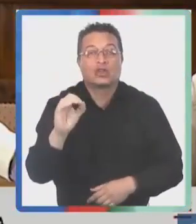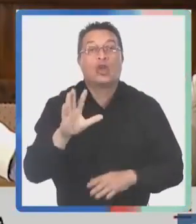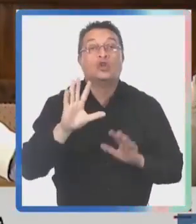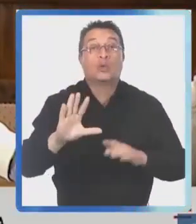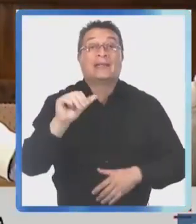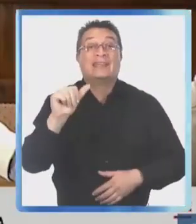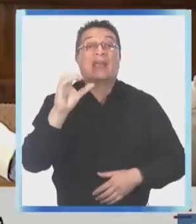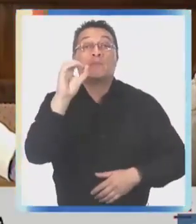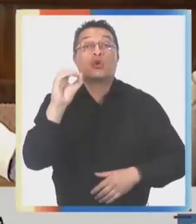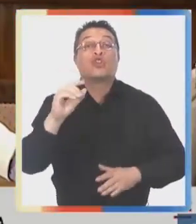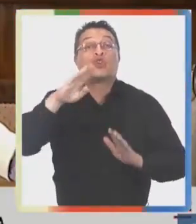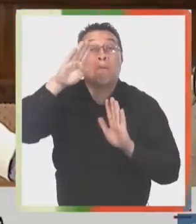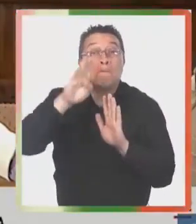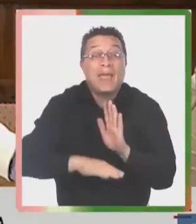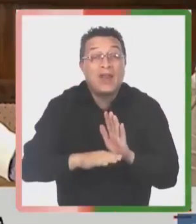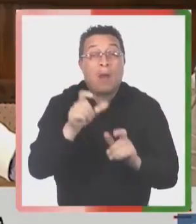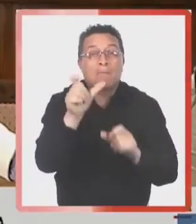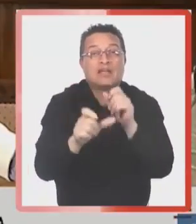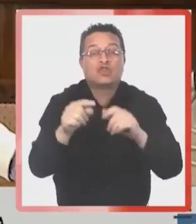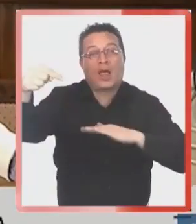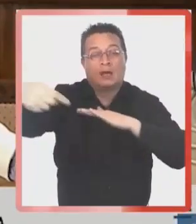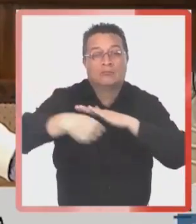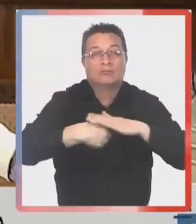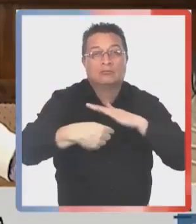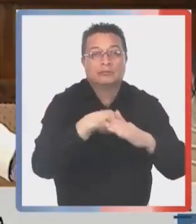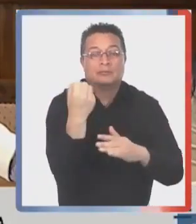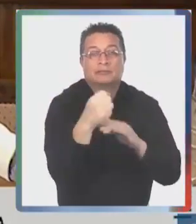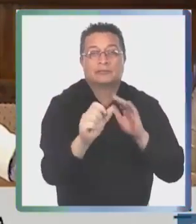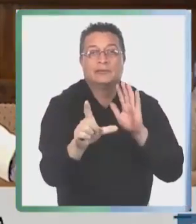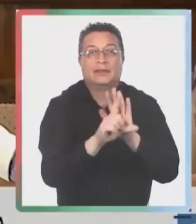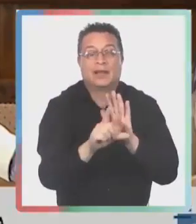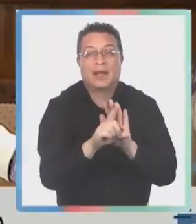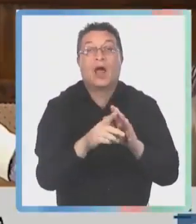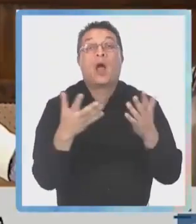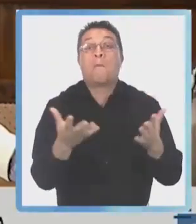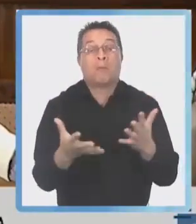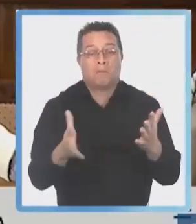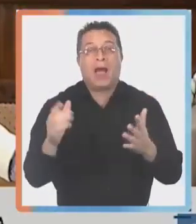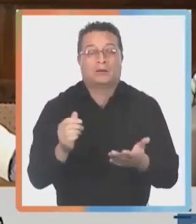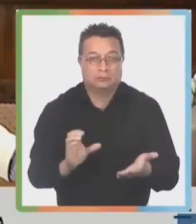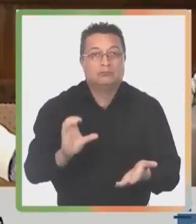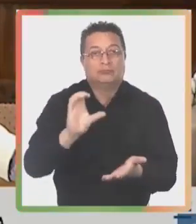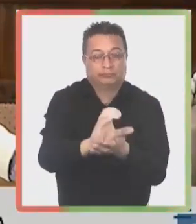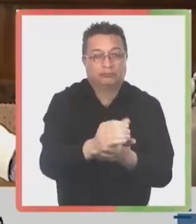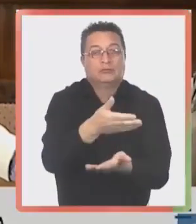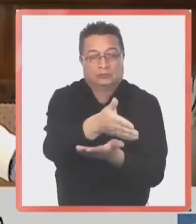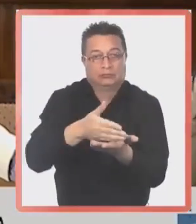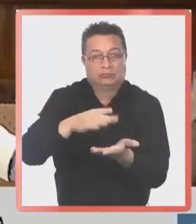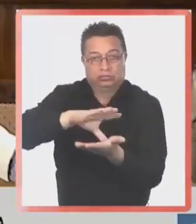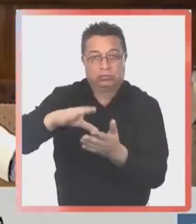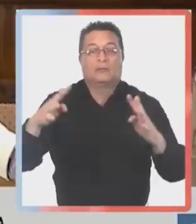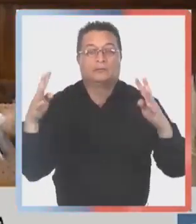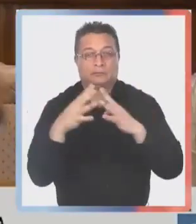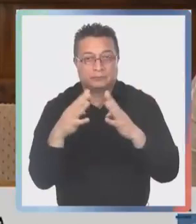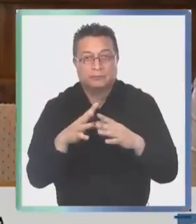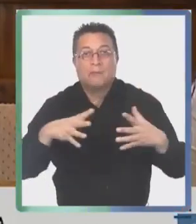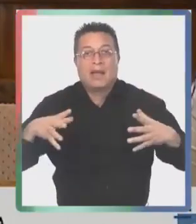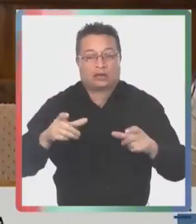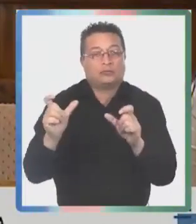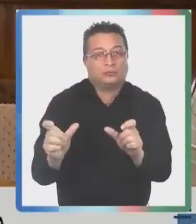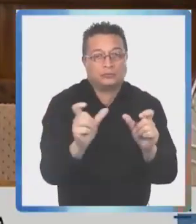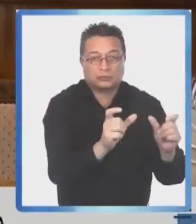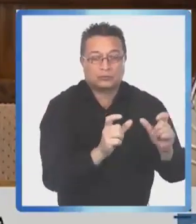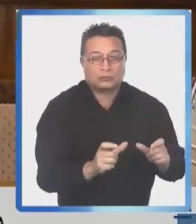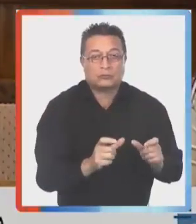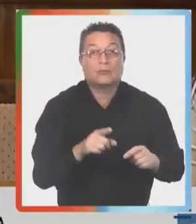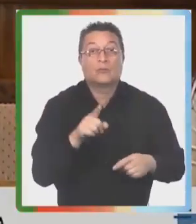irregularmente bajen a menos de la mitad. Hay 56% menos personas atravesando la frontera de manera irregular, y eso porque hay más recursos